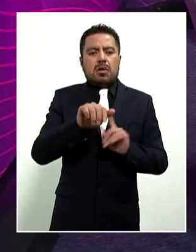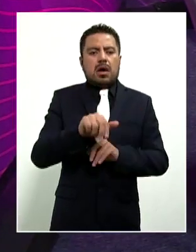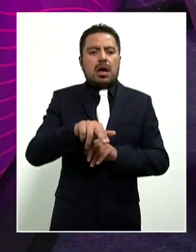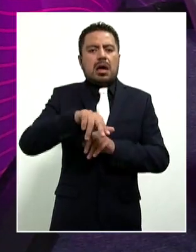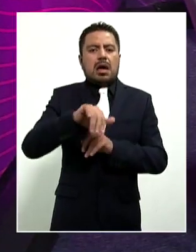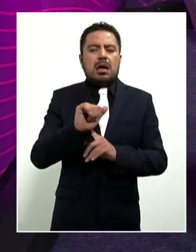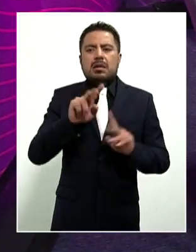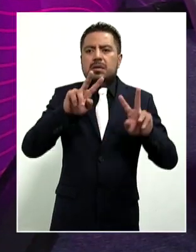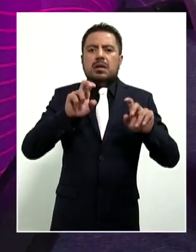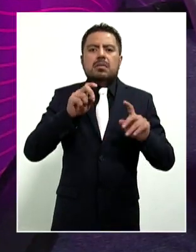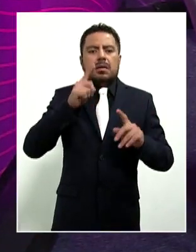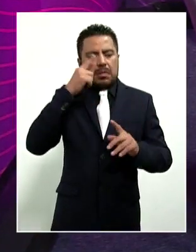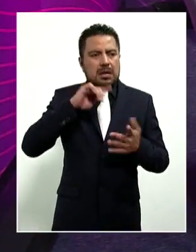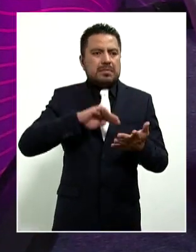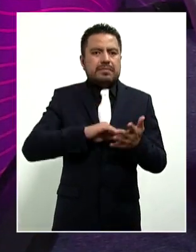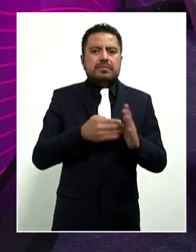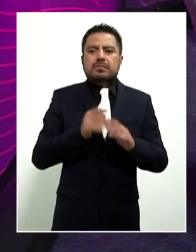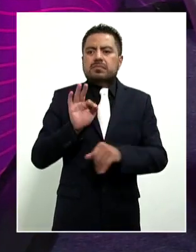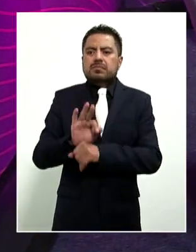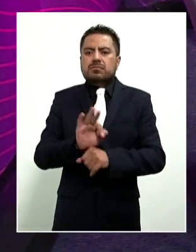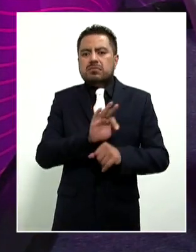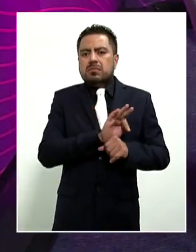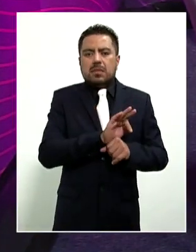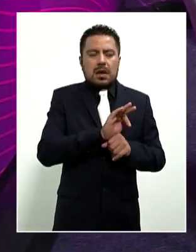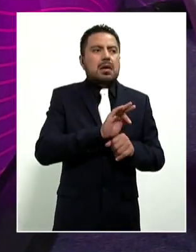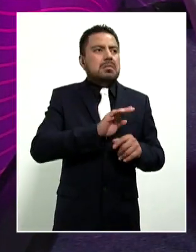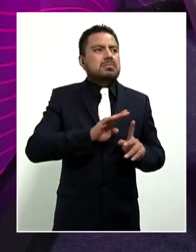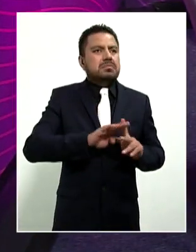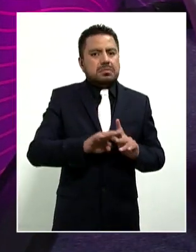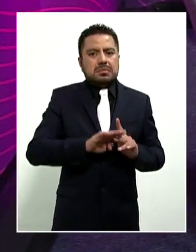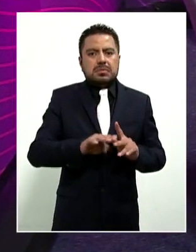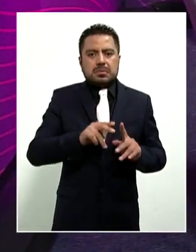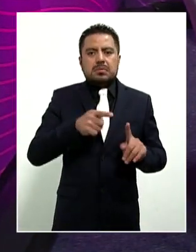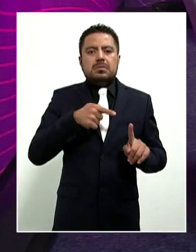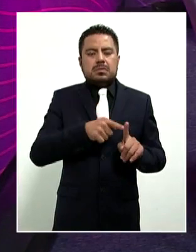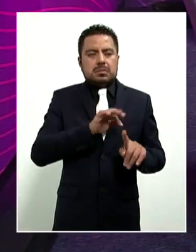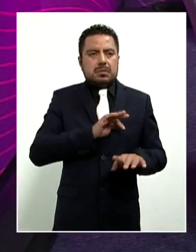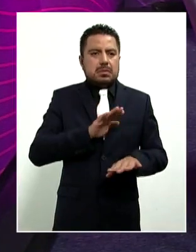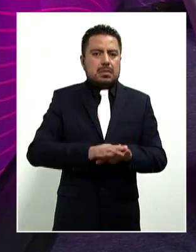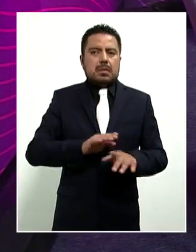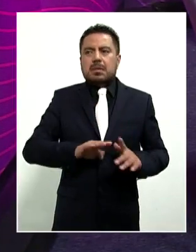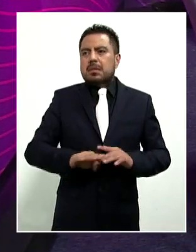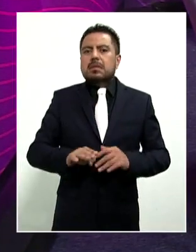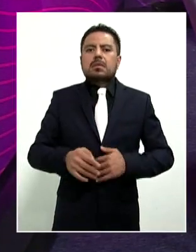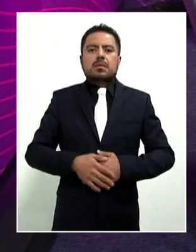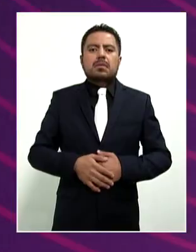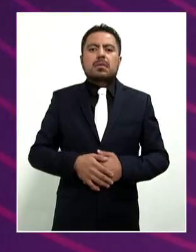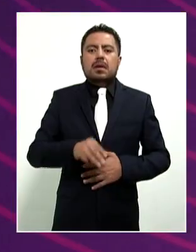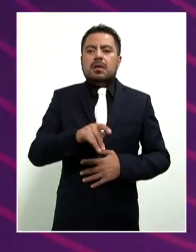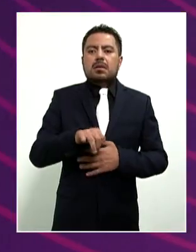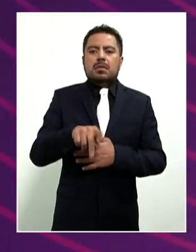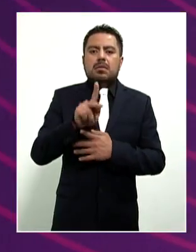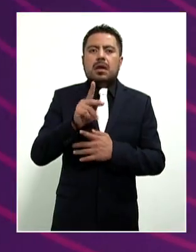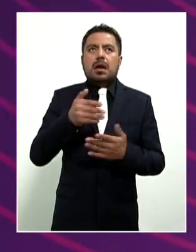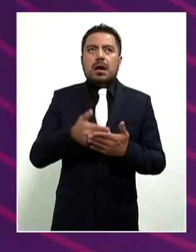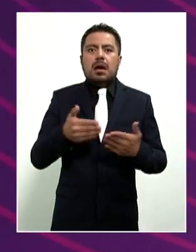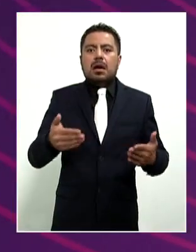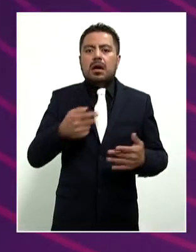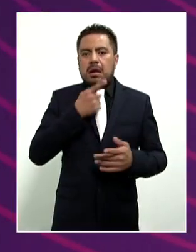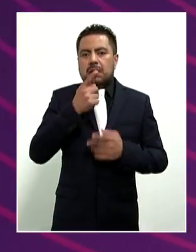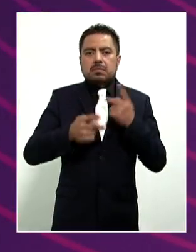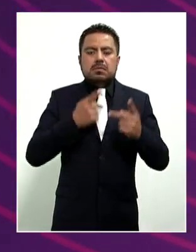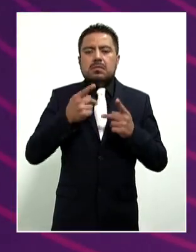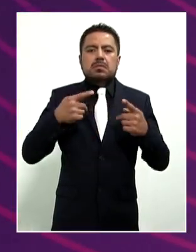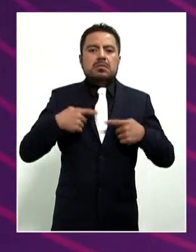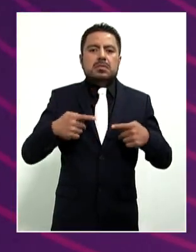de hacer del tema de refugiados, que se distinguen del tema del migrante, meramente migrante. Marc, ahora vamos a hablar un poco